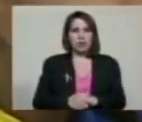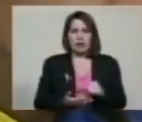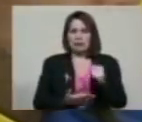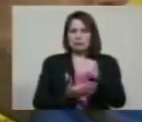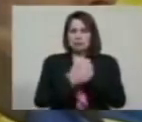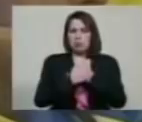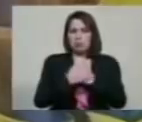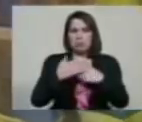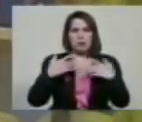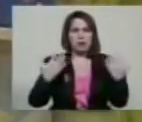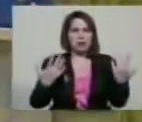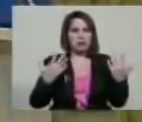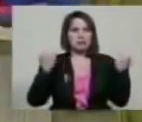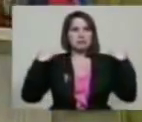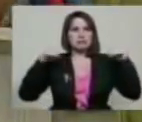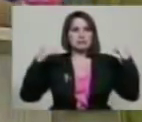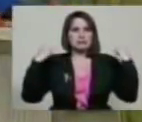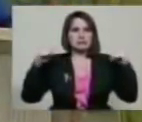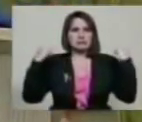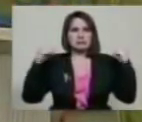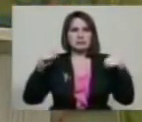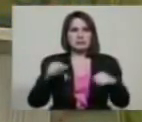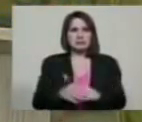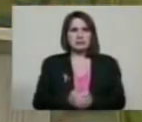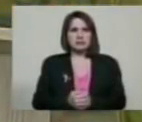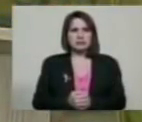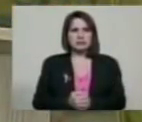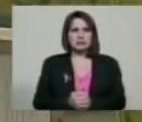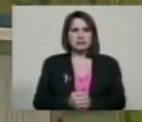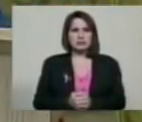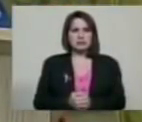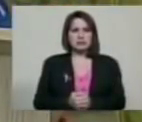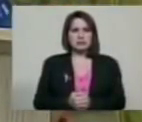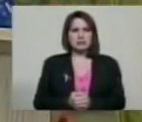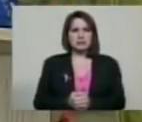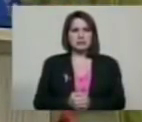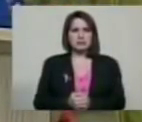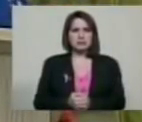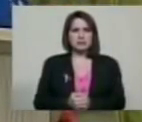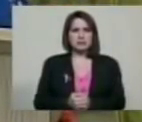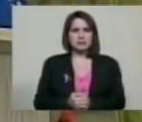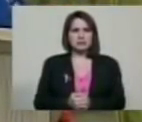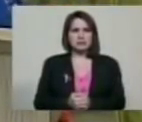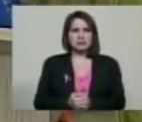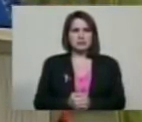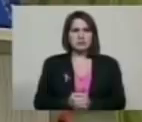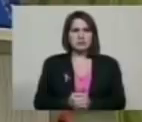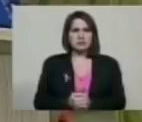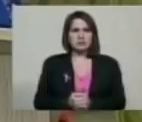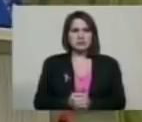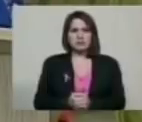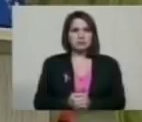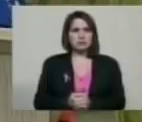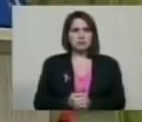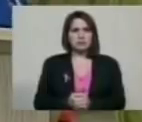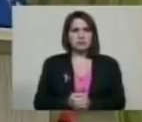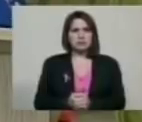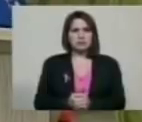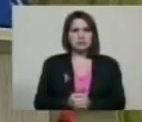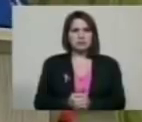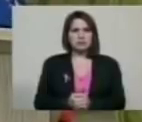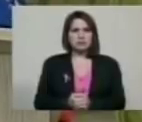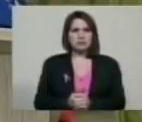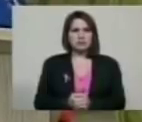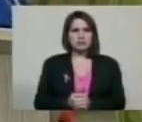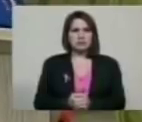dándole. Y llegando a las Olimpiadas de México. Fueron las primeras Olimpiadas en